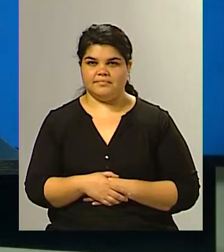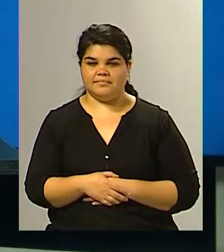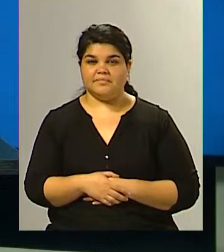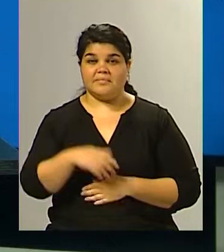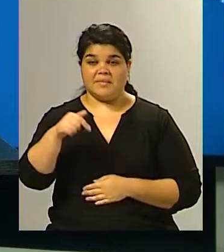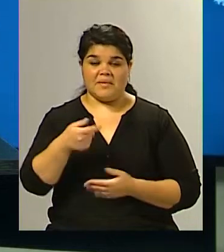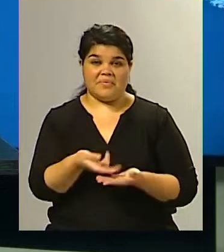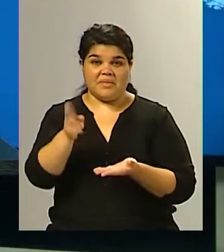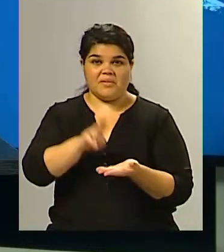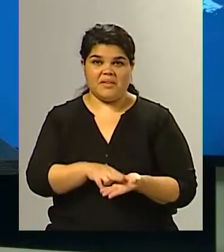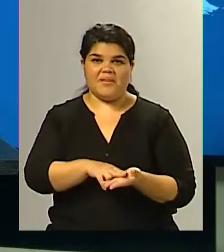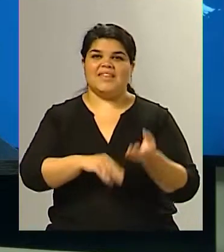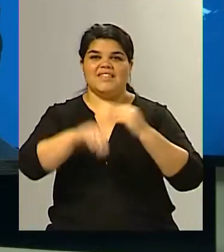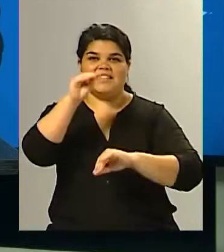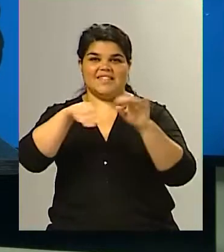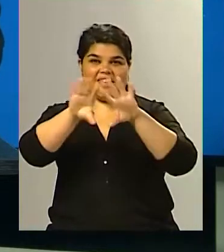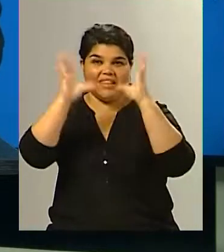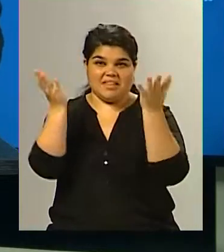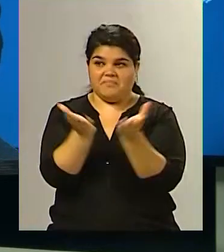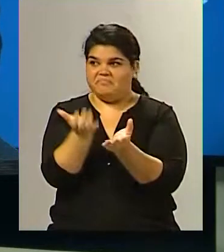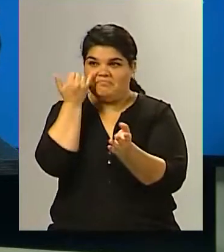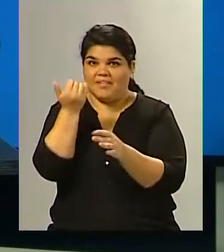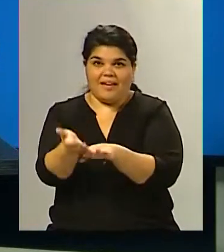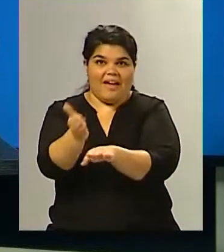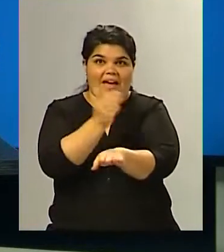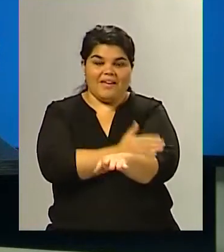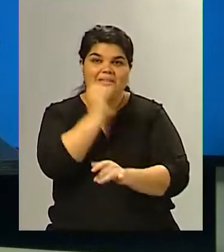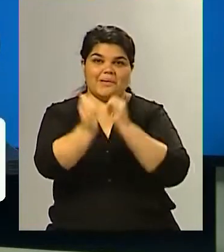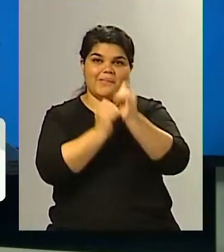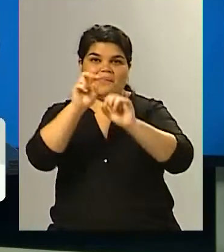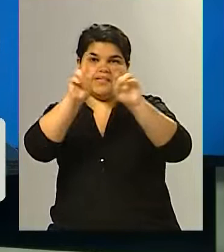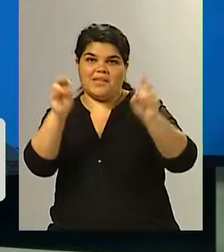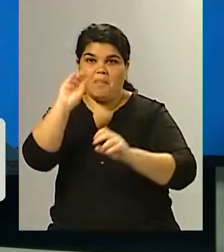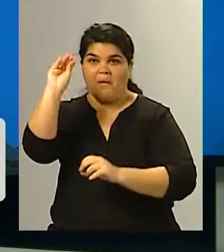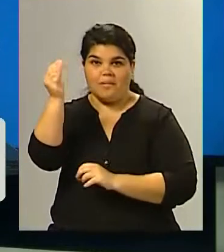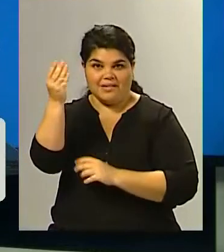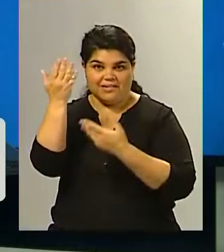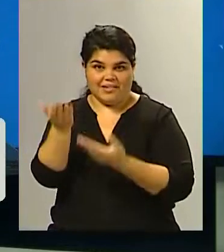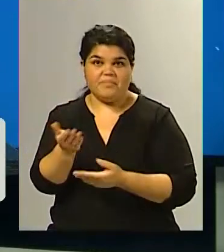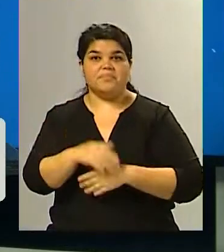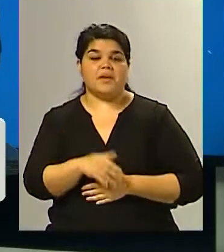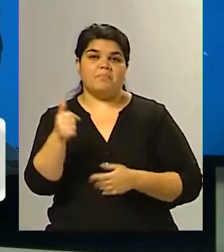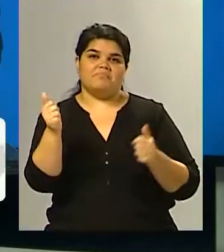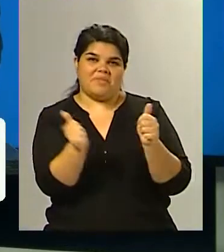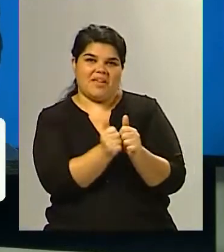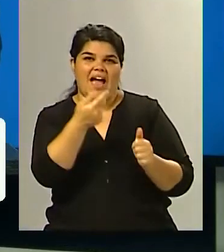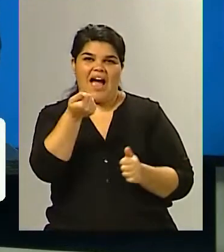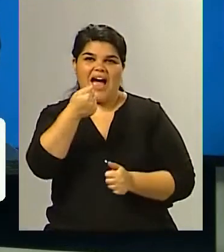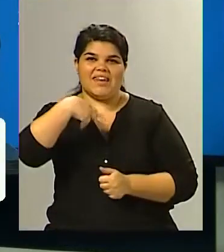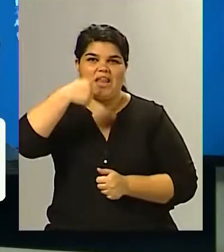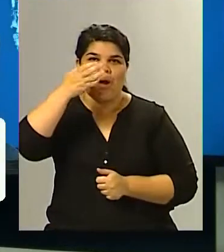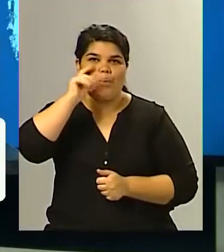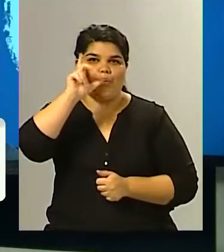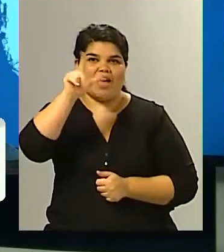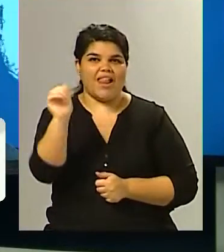Aquí estamos de vuelta en Chat Internacional y dijimos, ¿no? Nos íbamos a ocupar de Brasil. Primero voy a saludar a Anabela Villach, que está aquí con nosotros. Anabela,